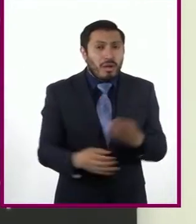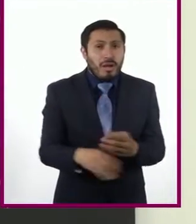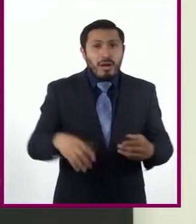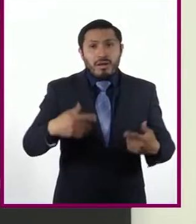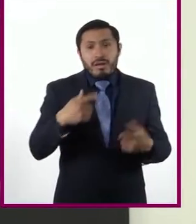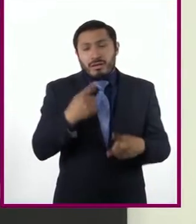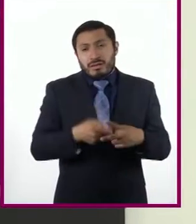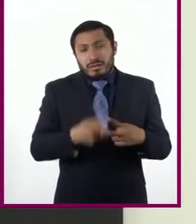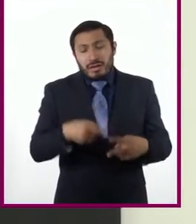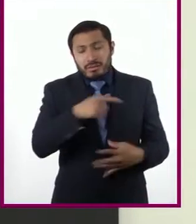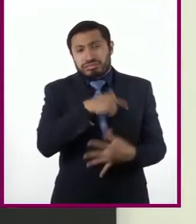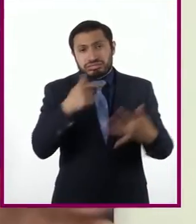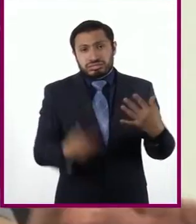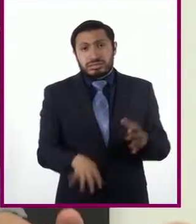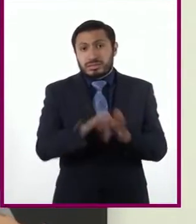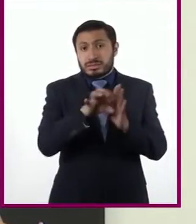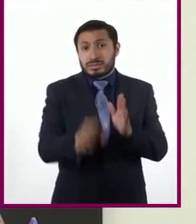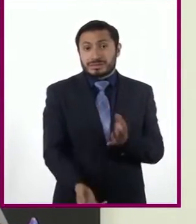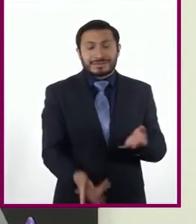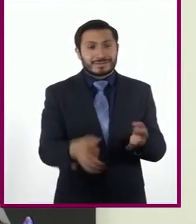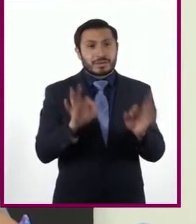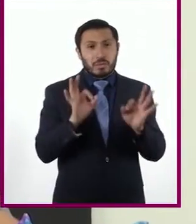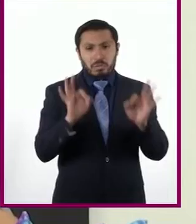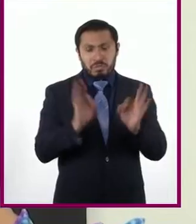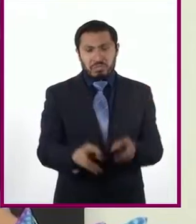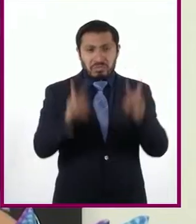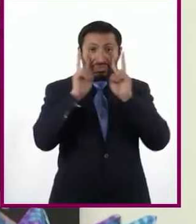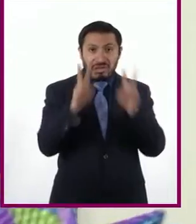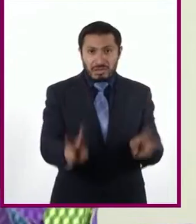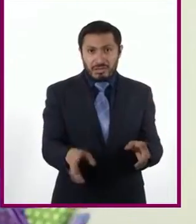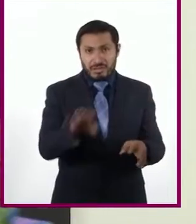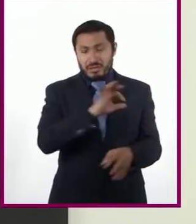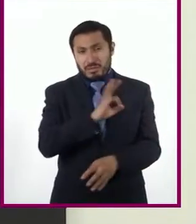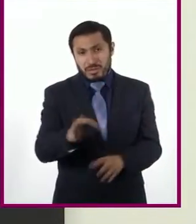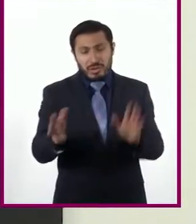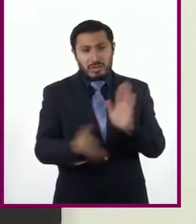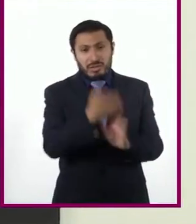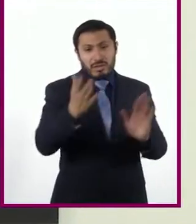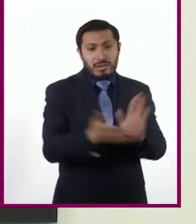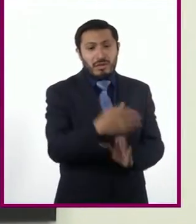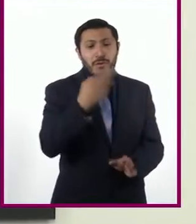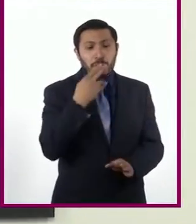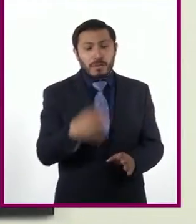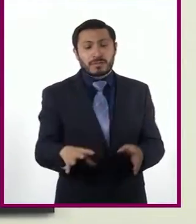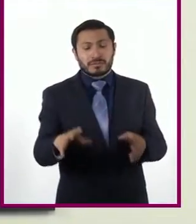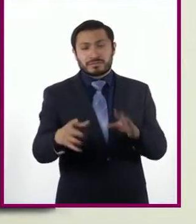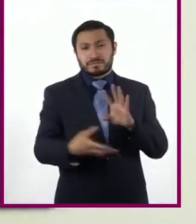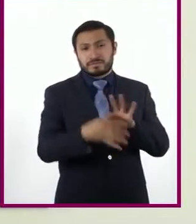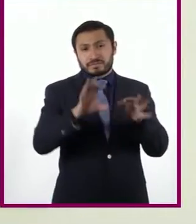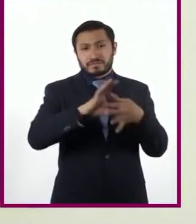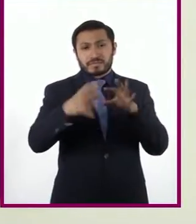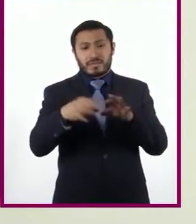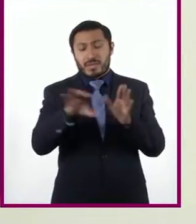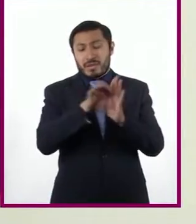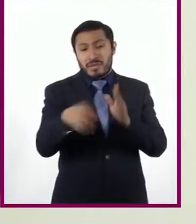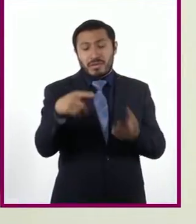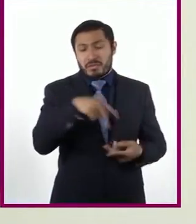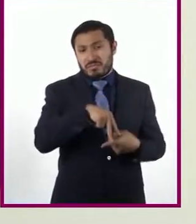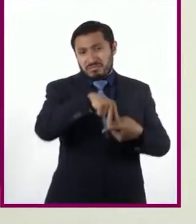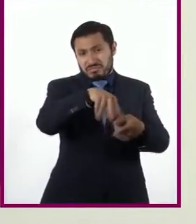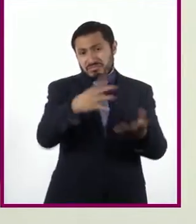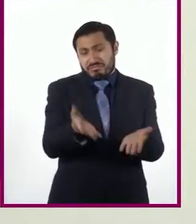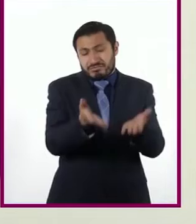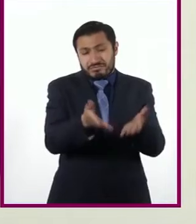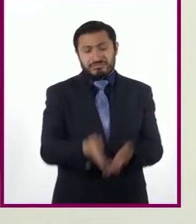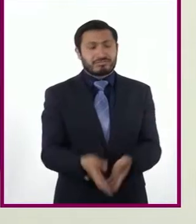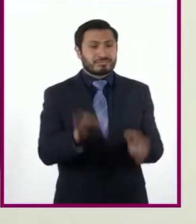variados, algunos de ellos con gran estética visual, que puedes construir para usar de adornos, como este icosaedro estrellado,